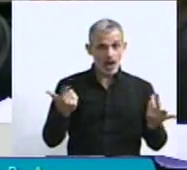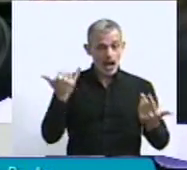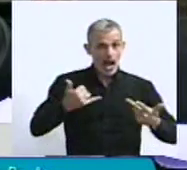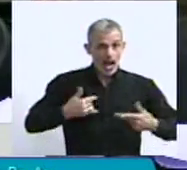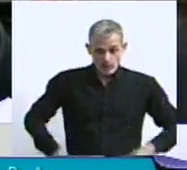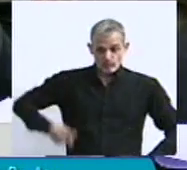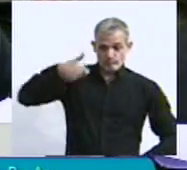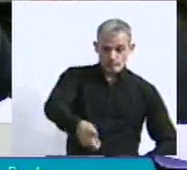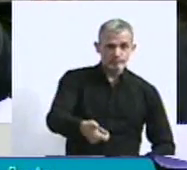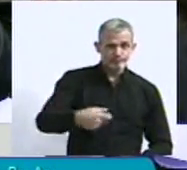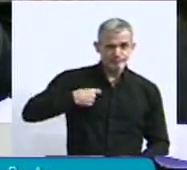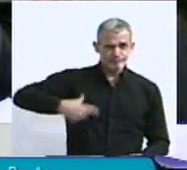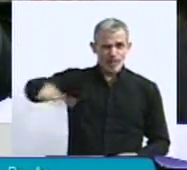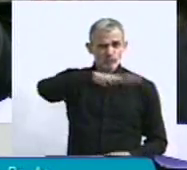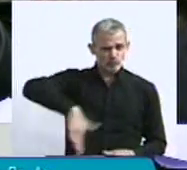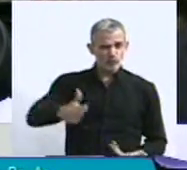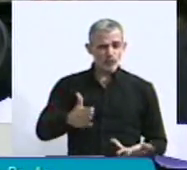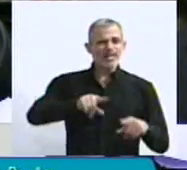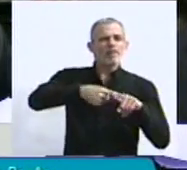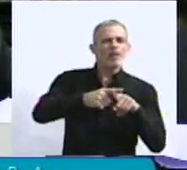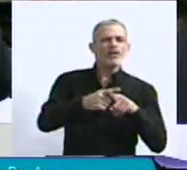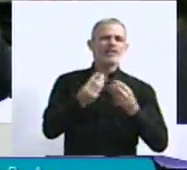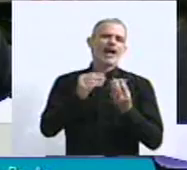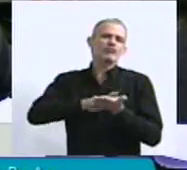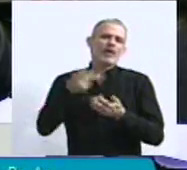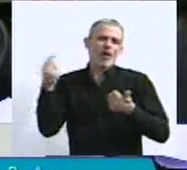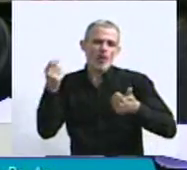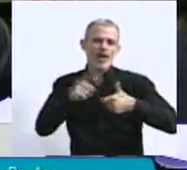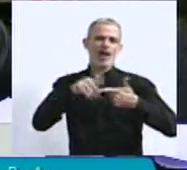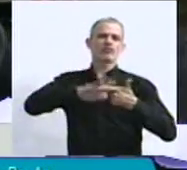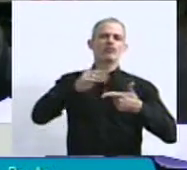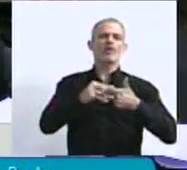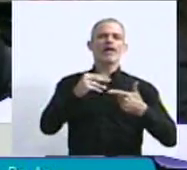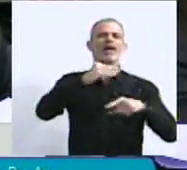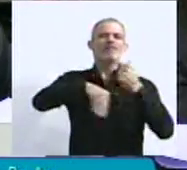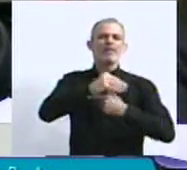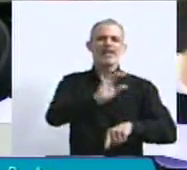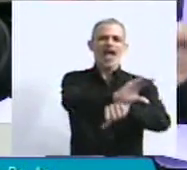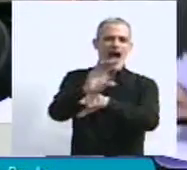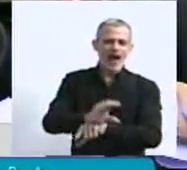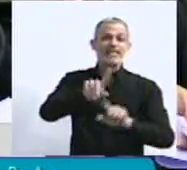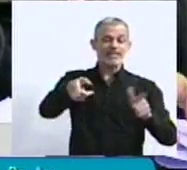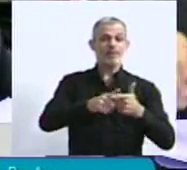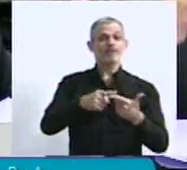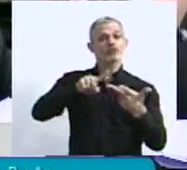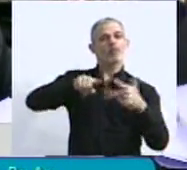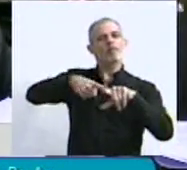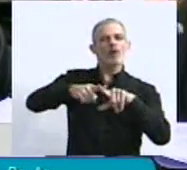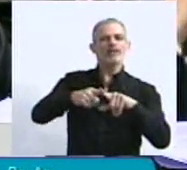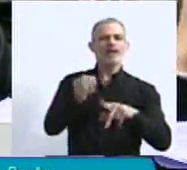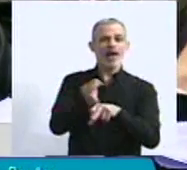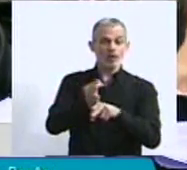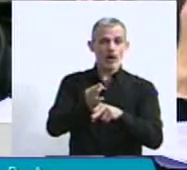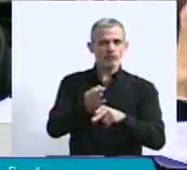inversión social en términos de política previsional, de política de asignaciones familiares y de política educativa